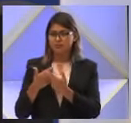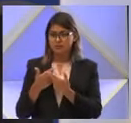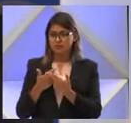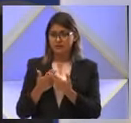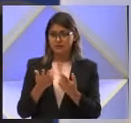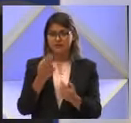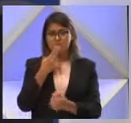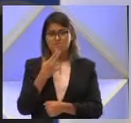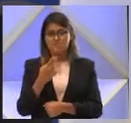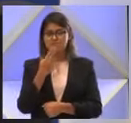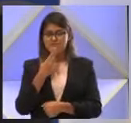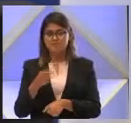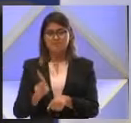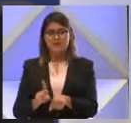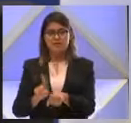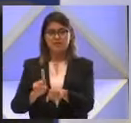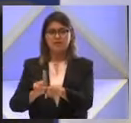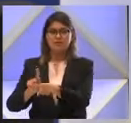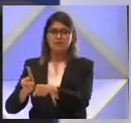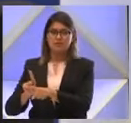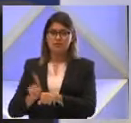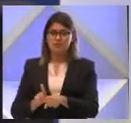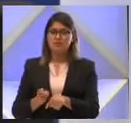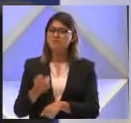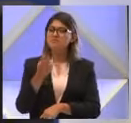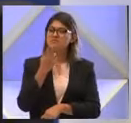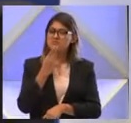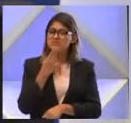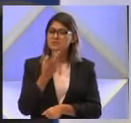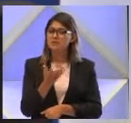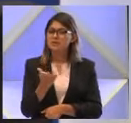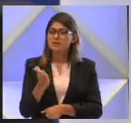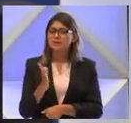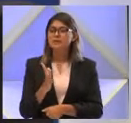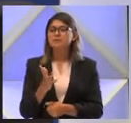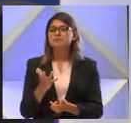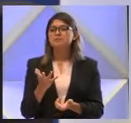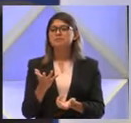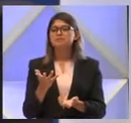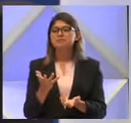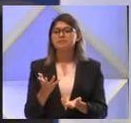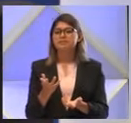que son usados todos los días qué son